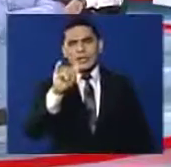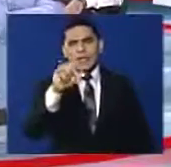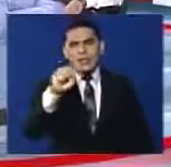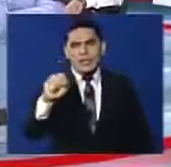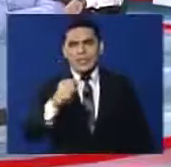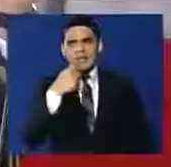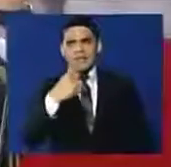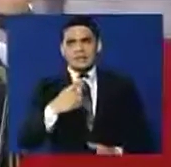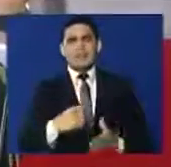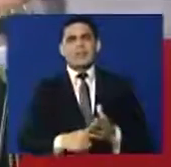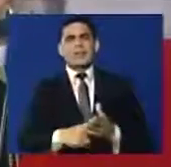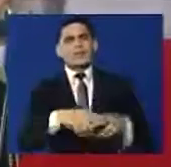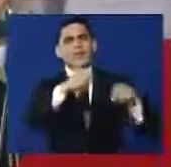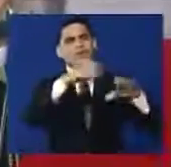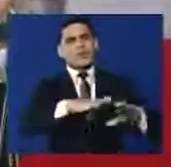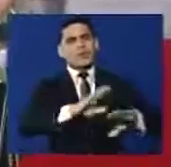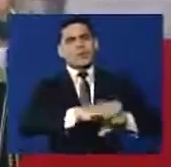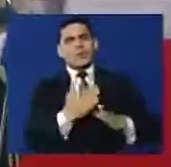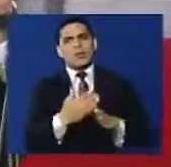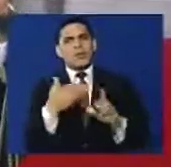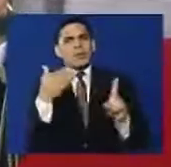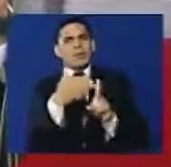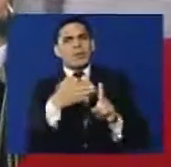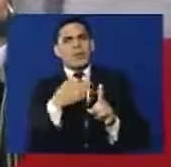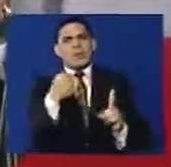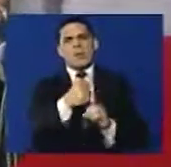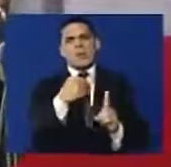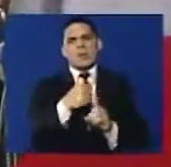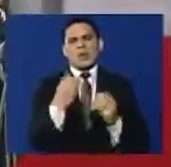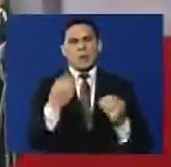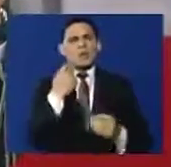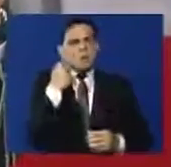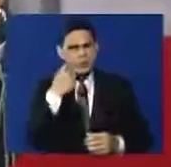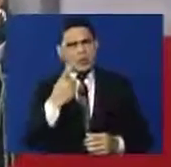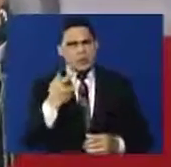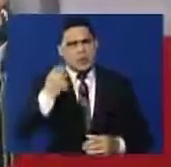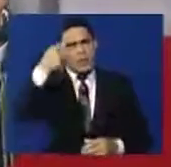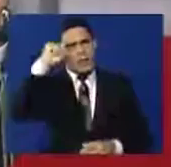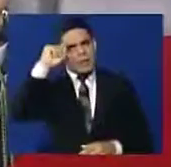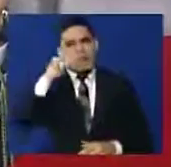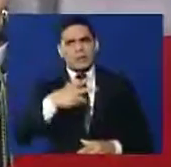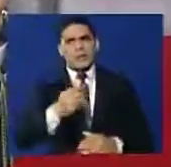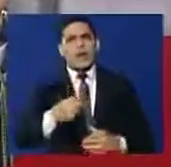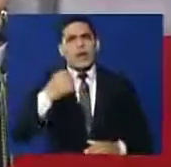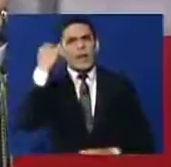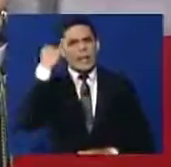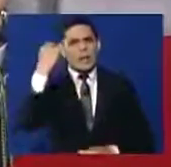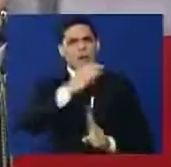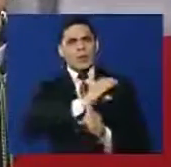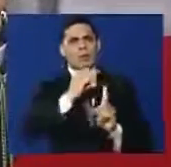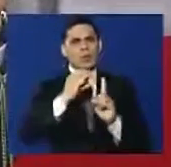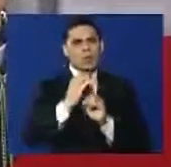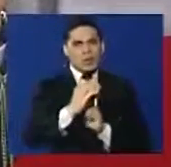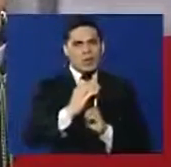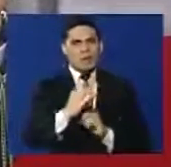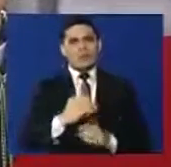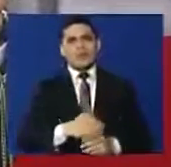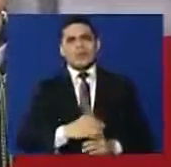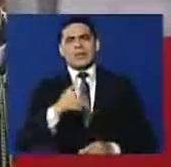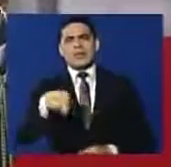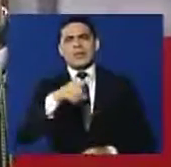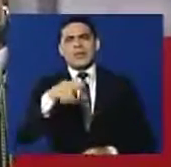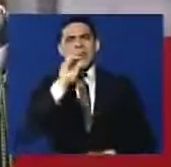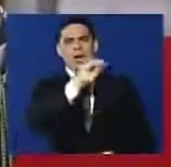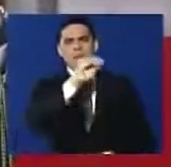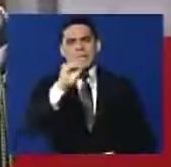por factores radicales. No a la idea cultural, sino al mensaje